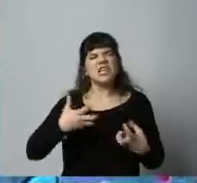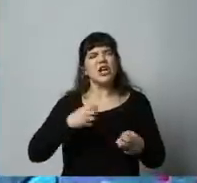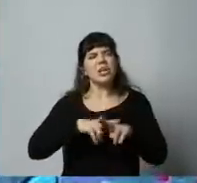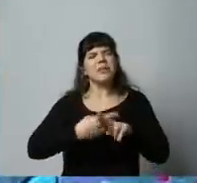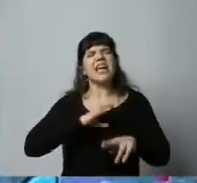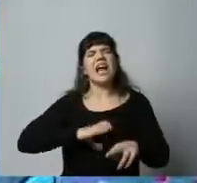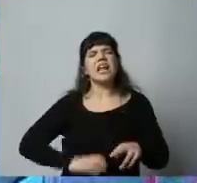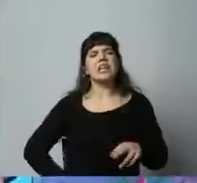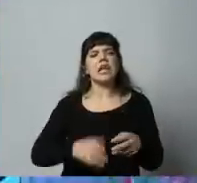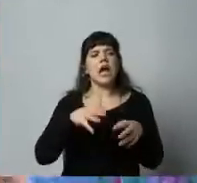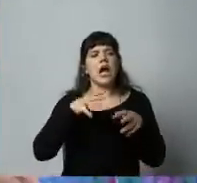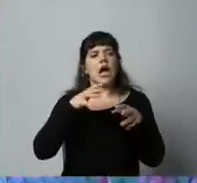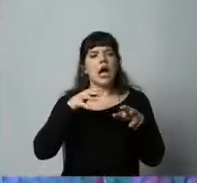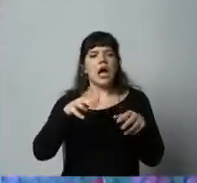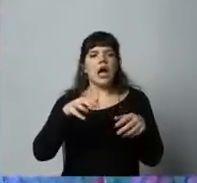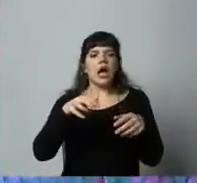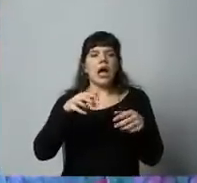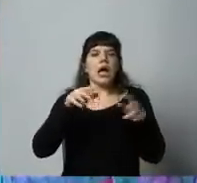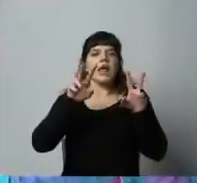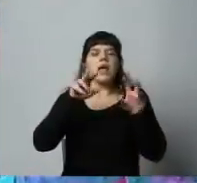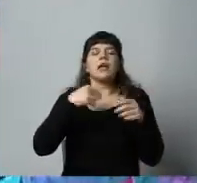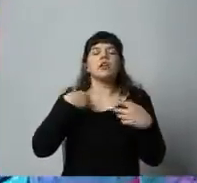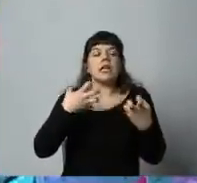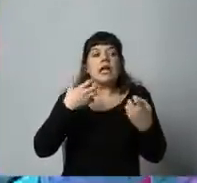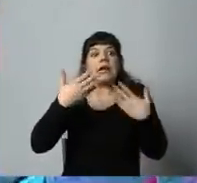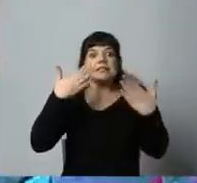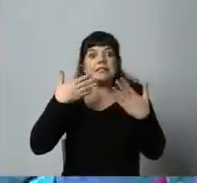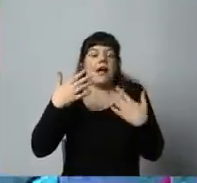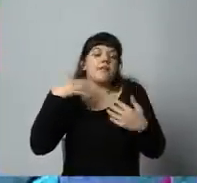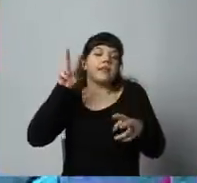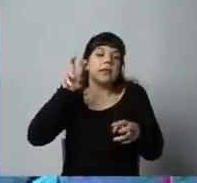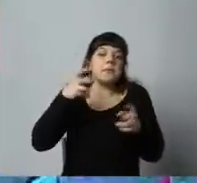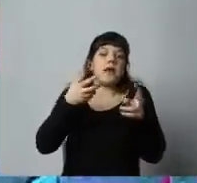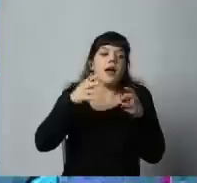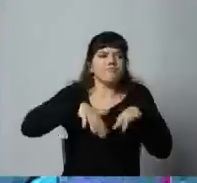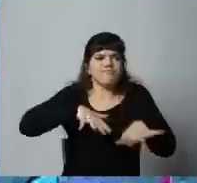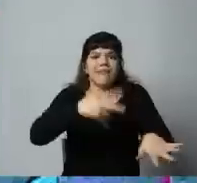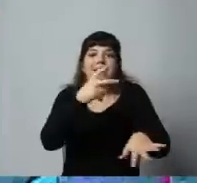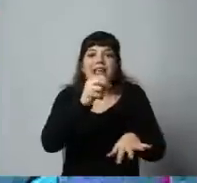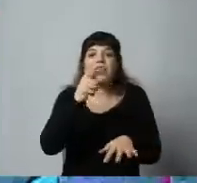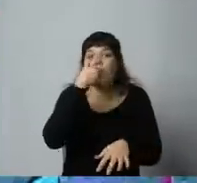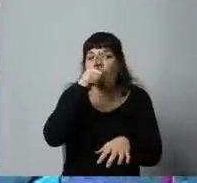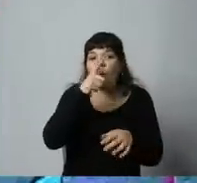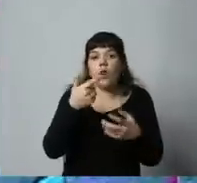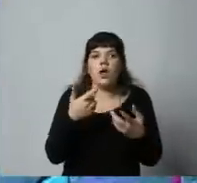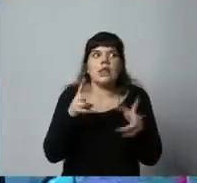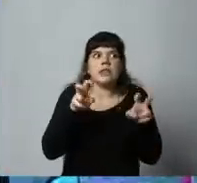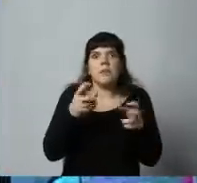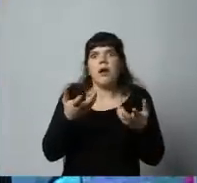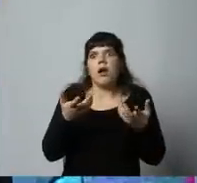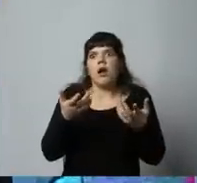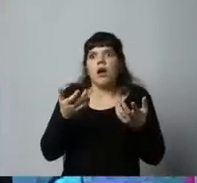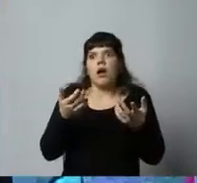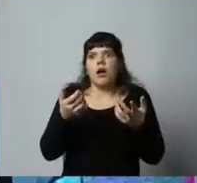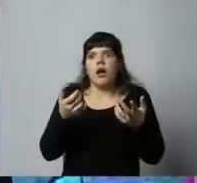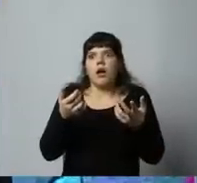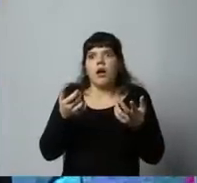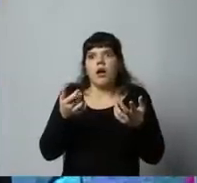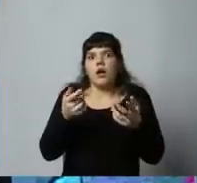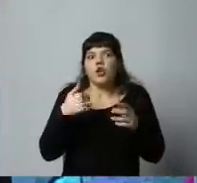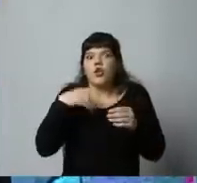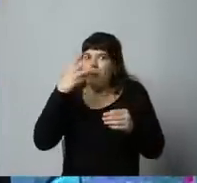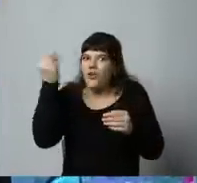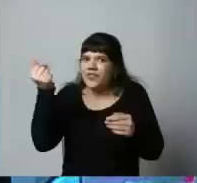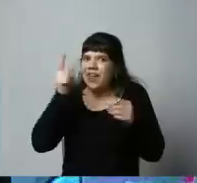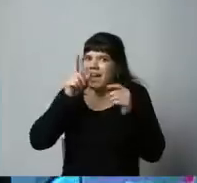le interesa saber de la movilización del 30 no solo los aspectos de la convocatoria sino los aspectos sanitarios por cómo van a ser porque no podemos obviar